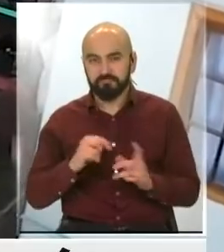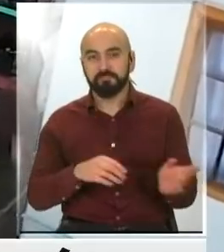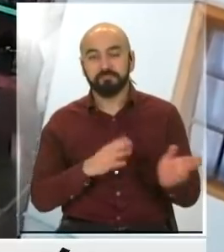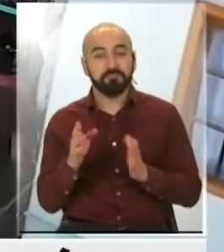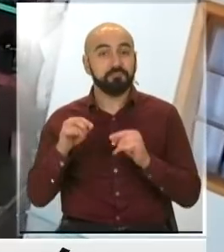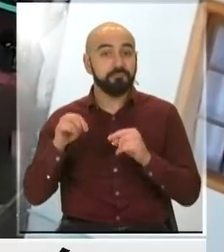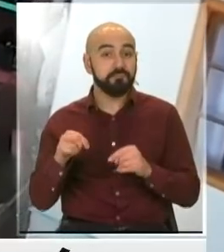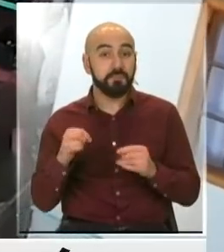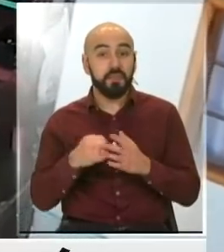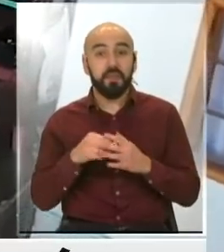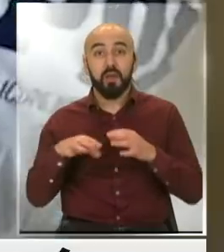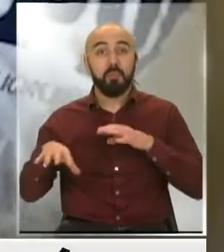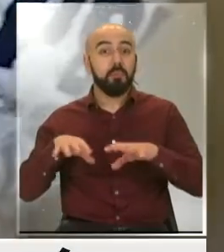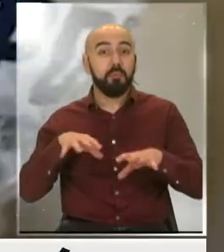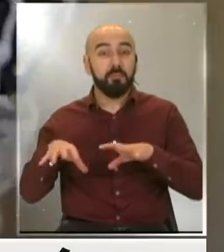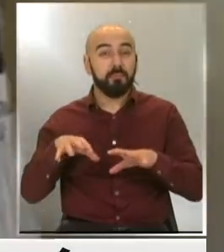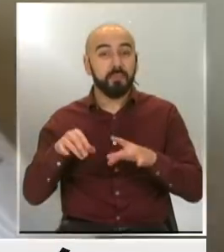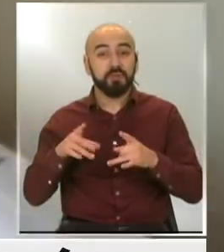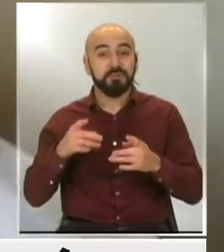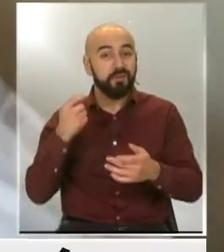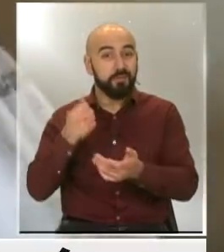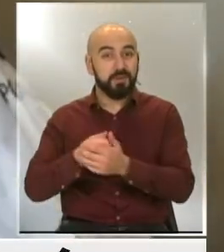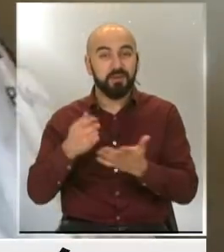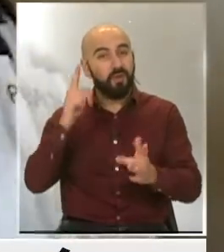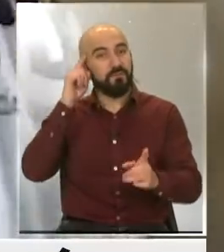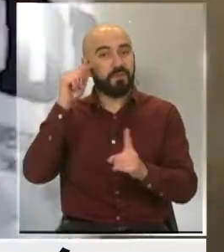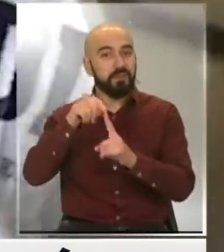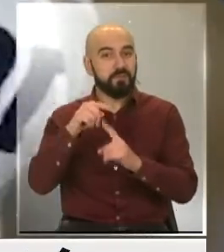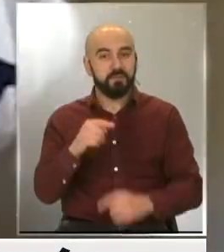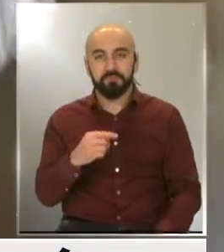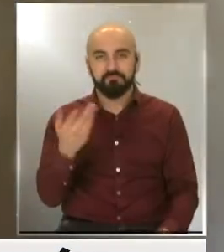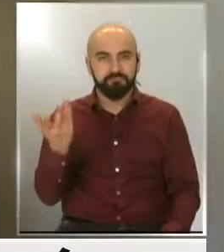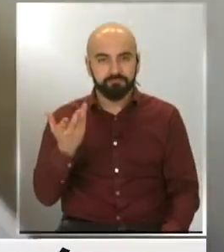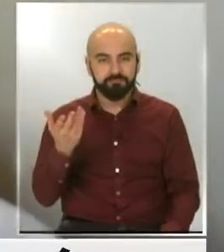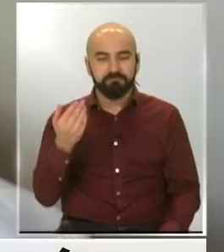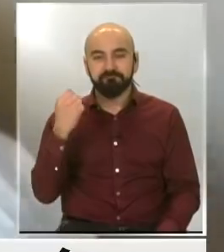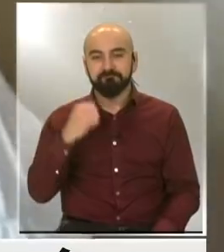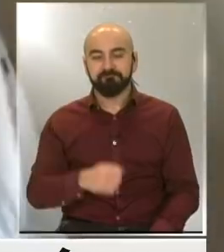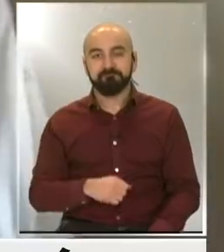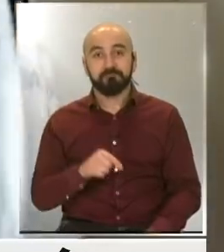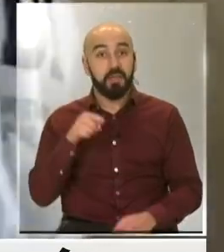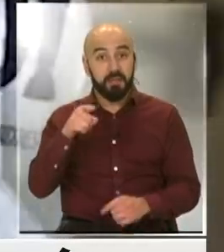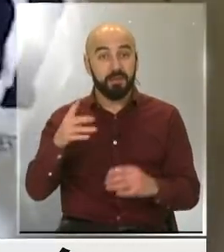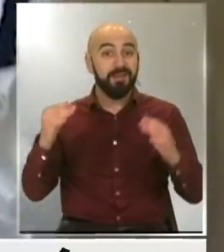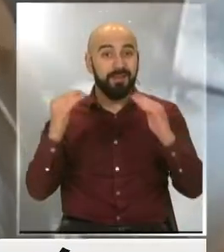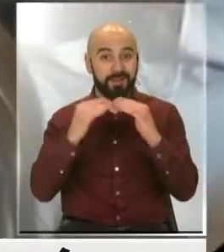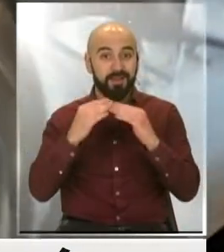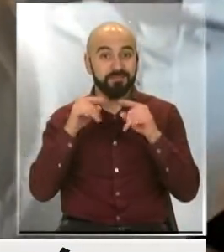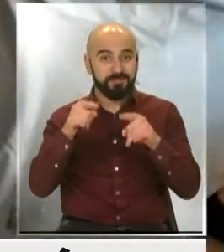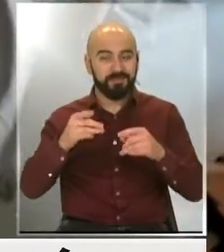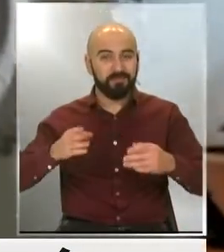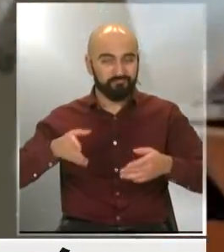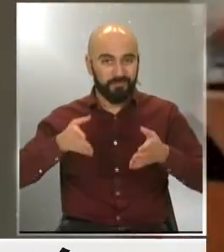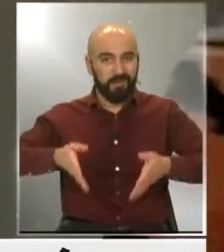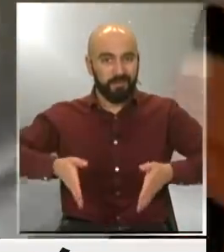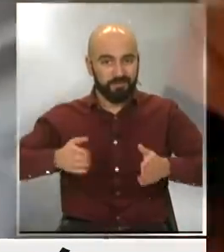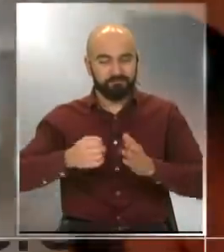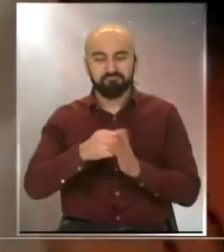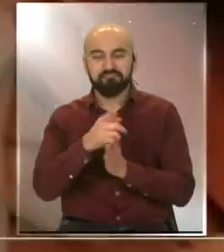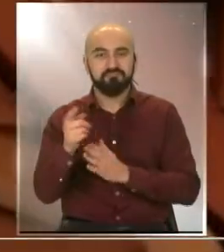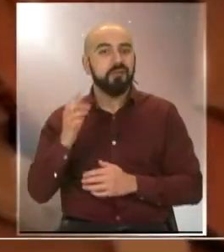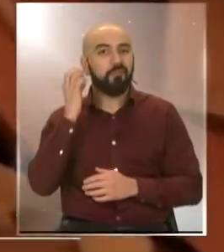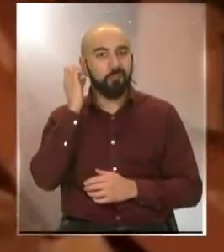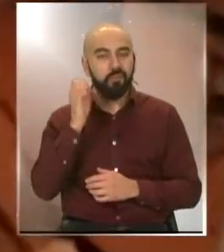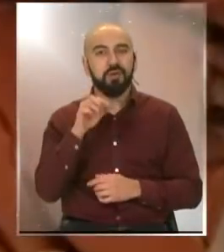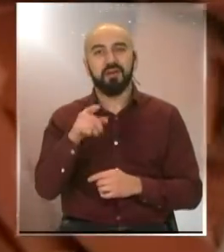productos que tenían un solo objetivo. Ya en la casa de Covadonga 641, la imputada Denise Llanos,